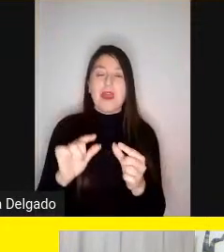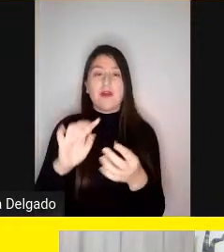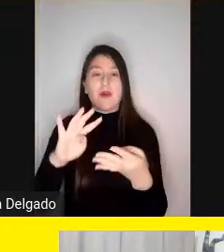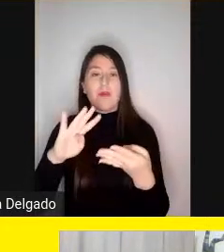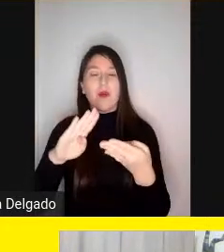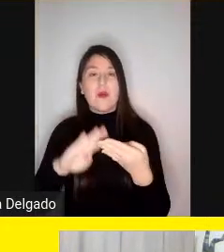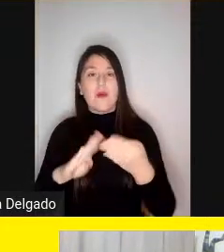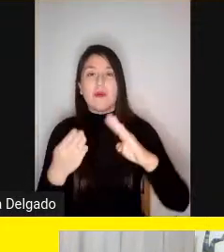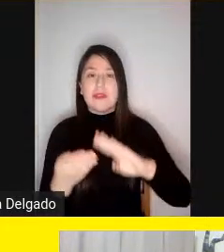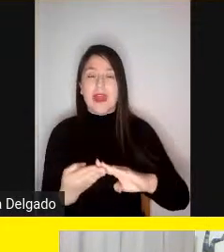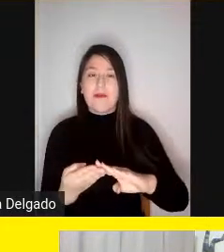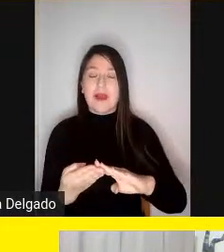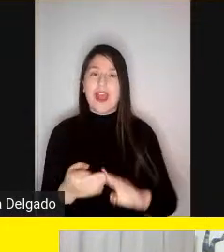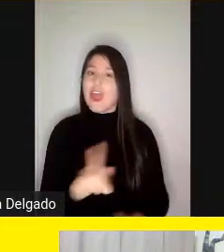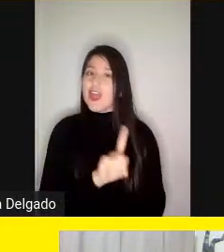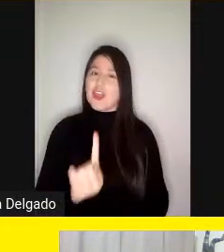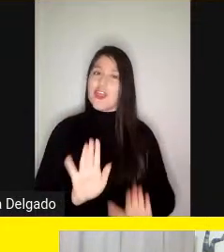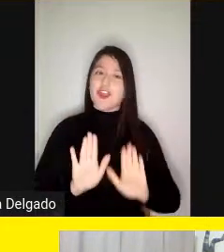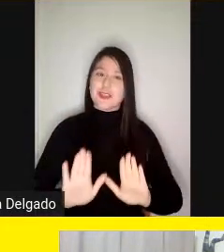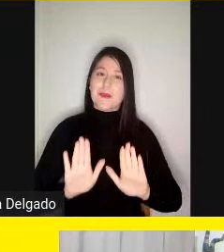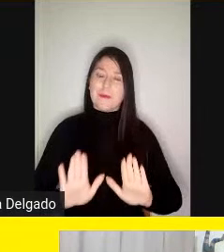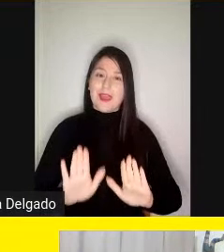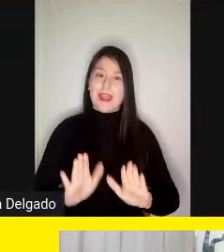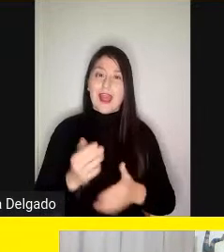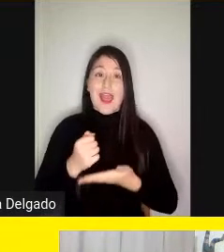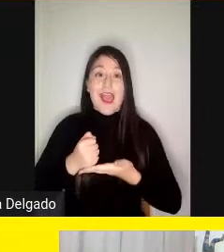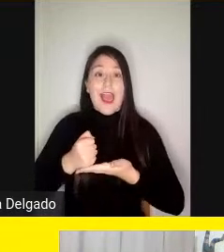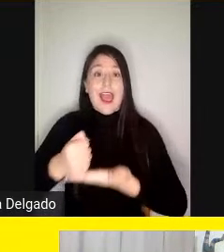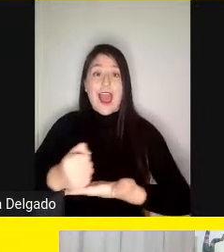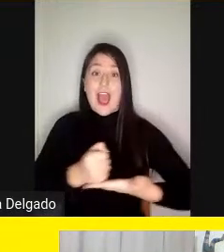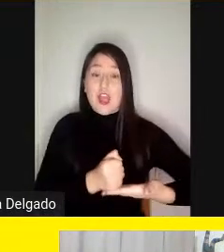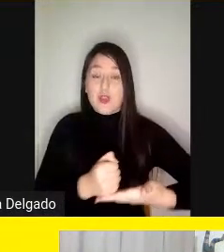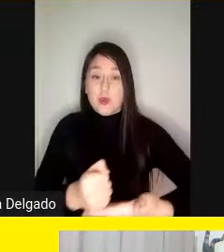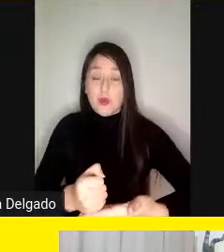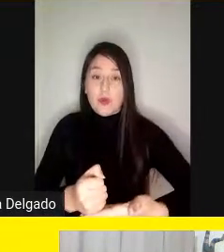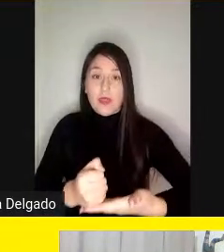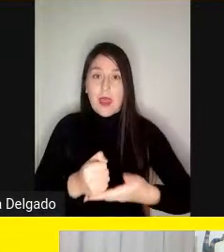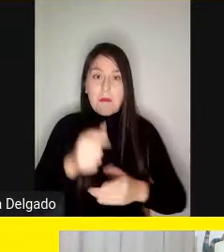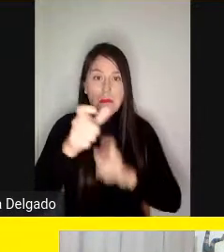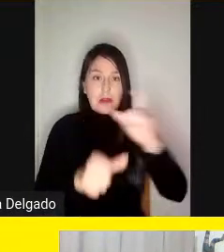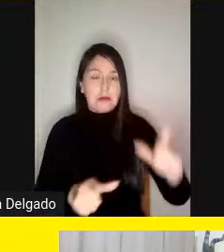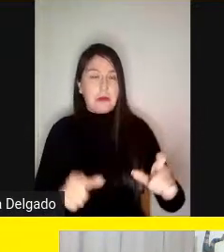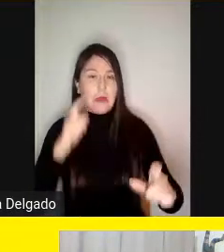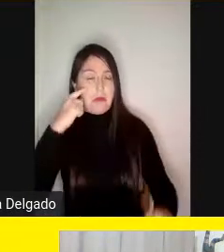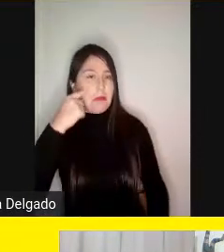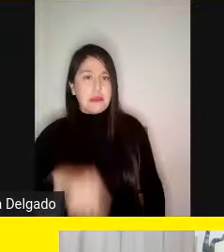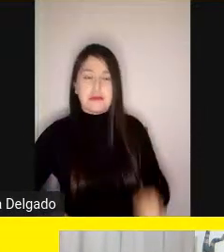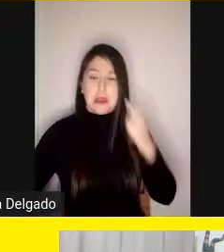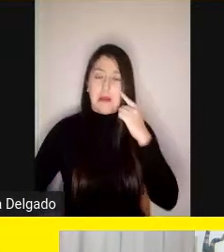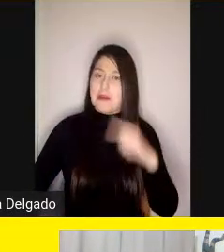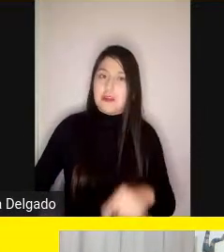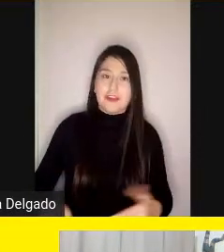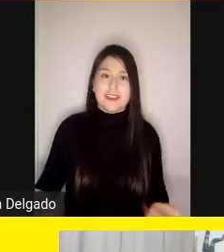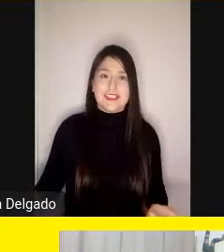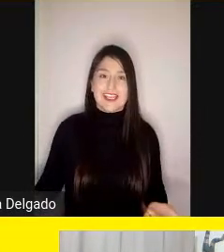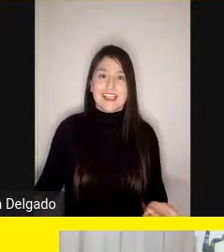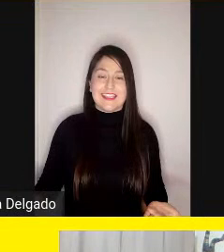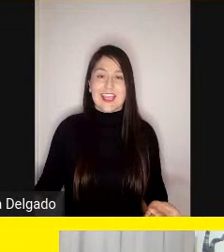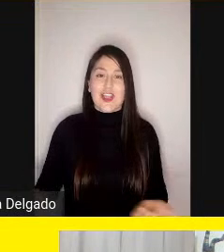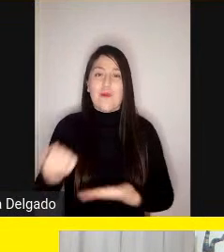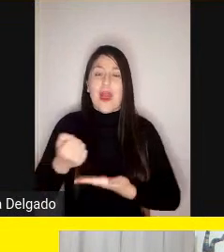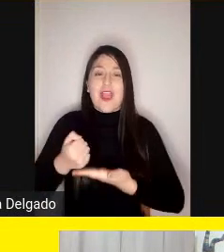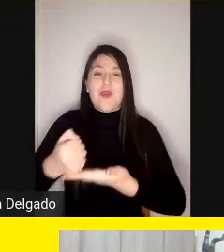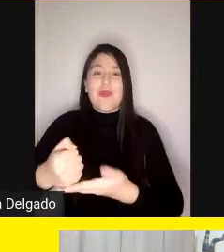menos esperada, porque es solidaridad entre personas que no se conocen. Es solidaridad a la distancia